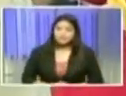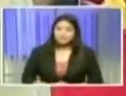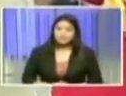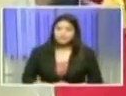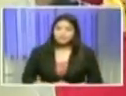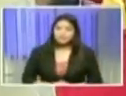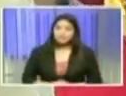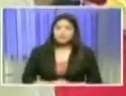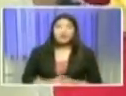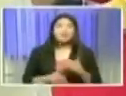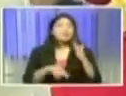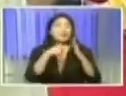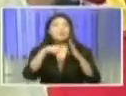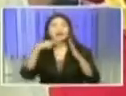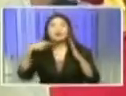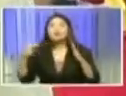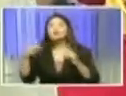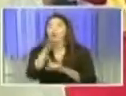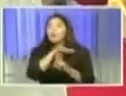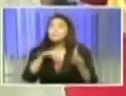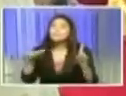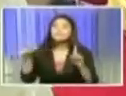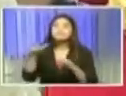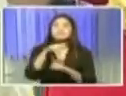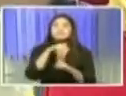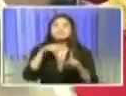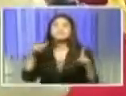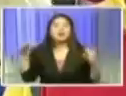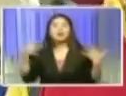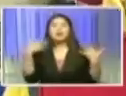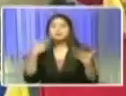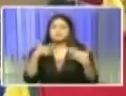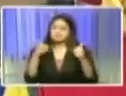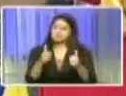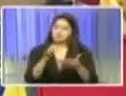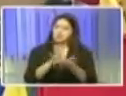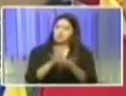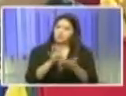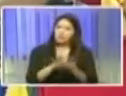De la recreación ecológica, saludable.